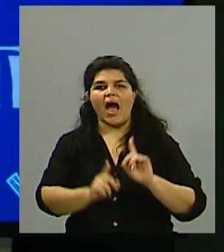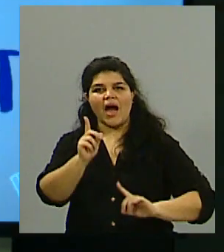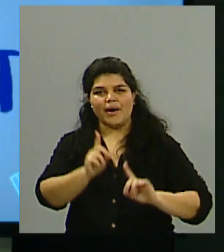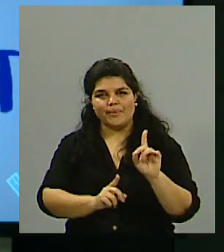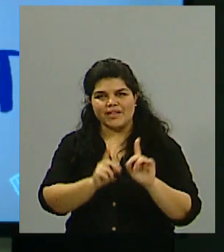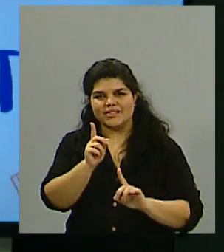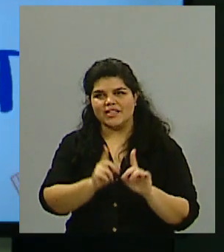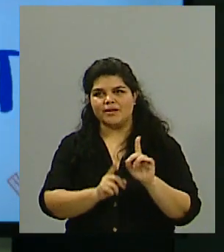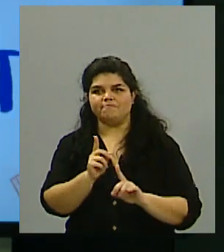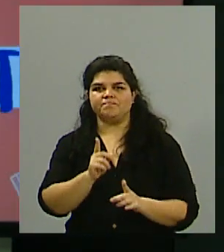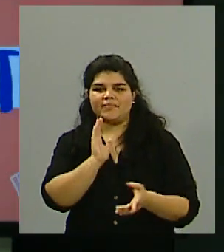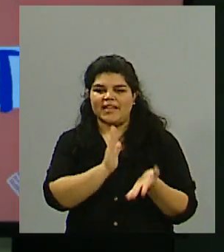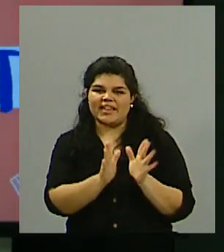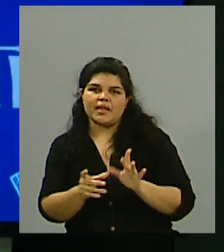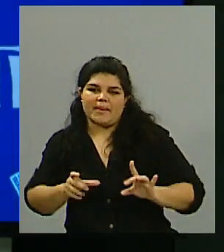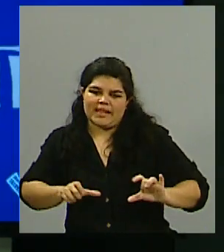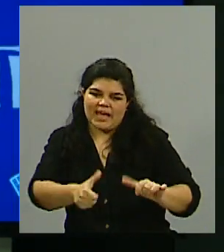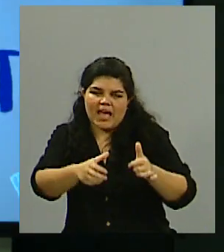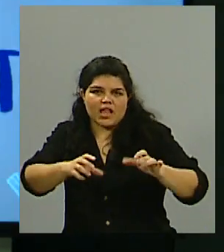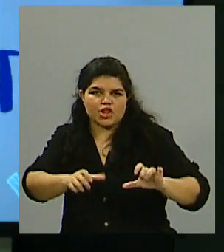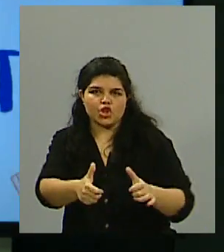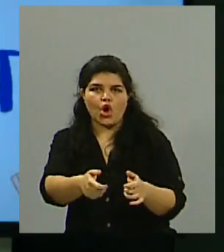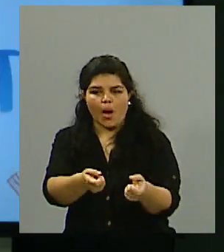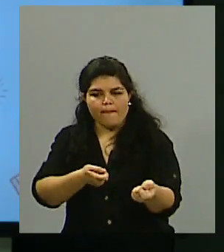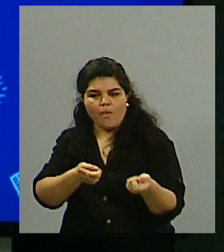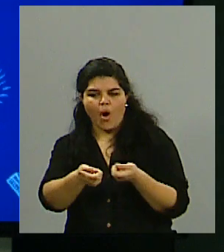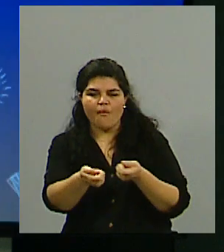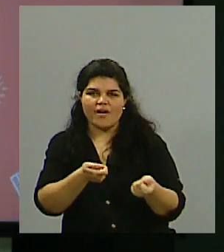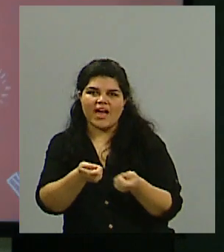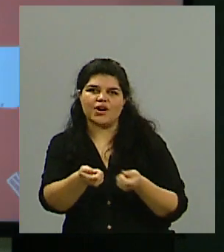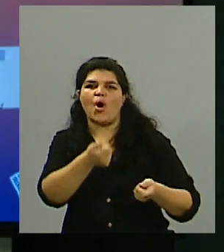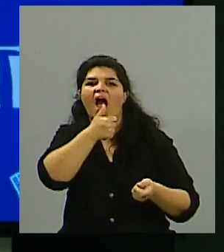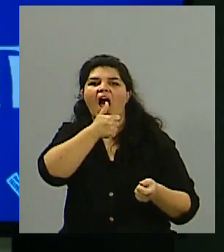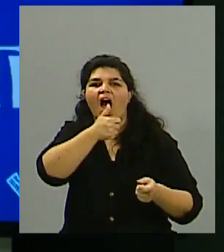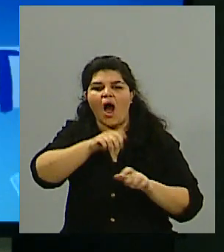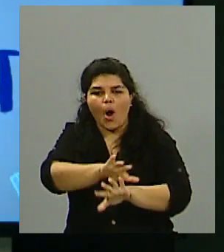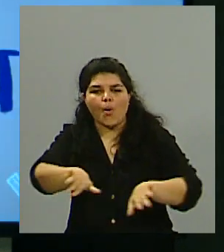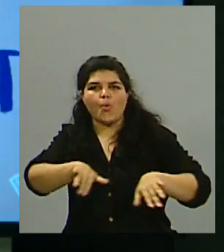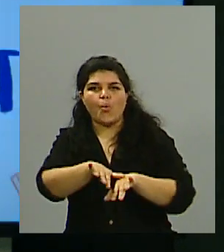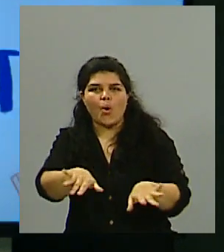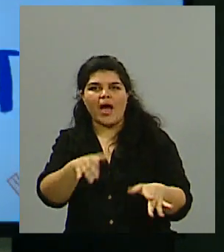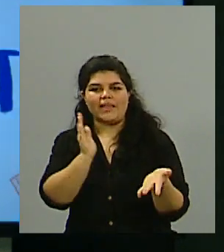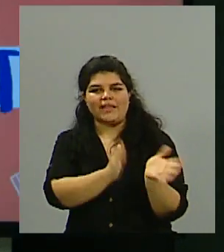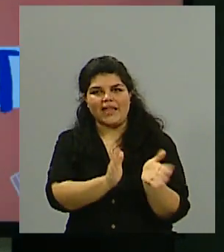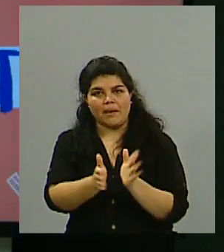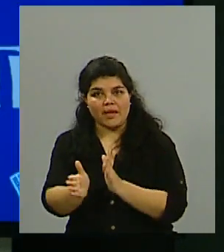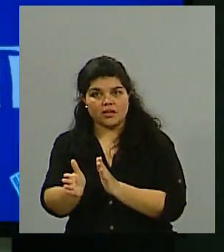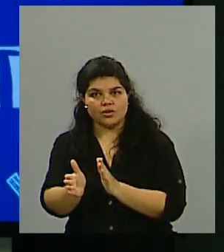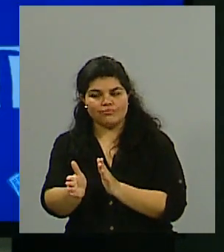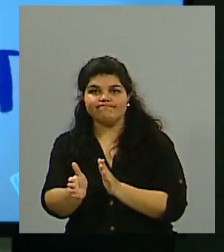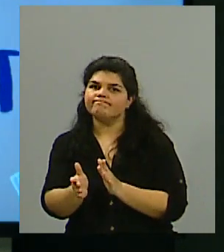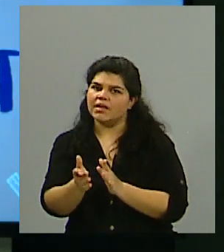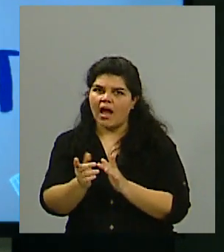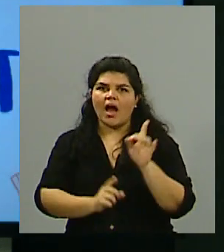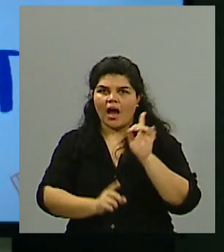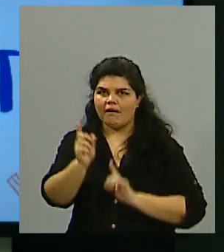manos en cuanto a la rehabilitación física, que es las movilizaciones, la hidroterapia y todo eso, pero sí hacemos en felinos. Lo que pasa es que por